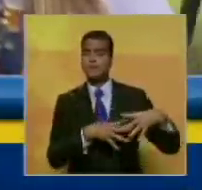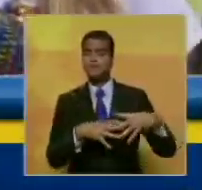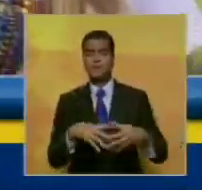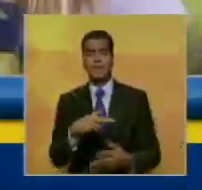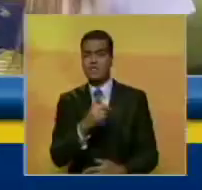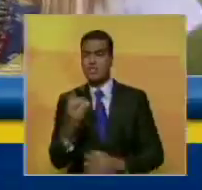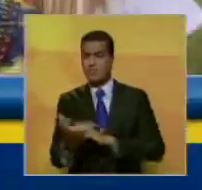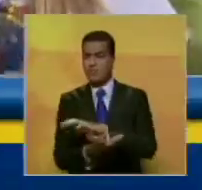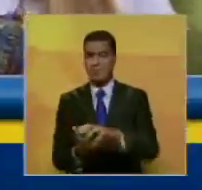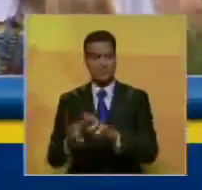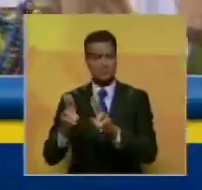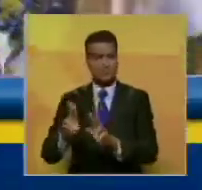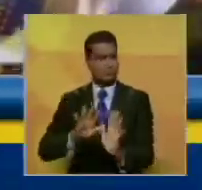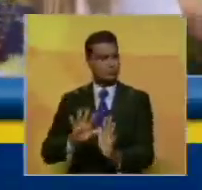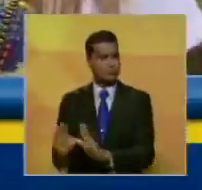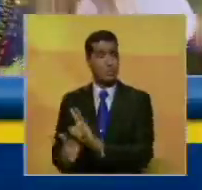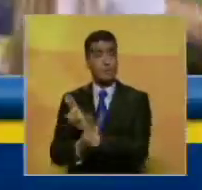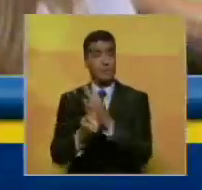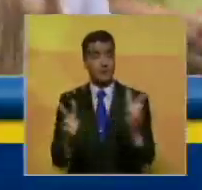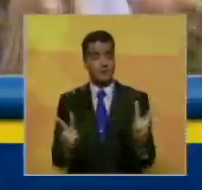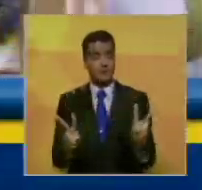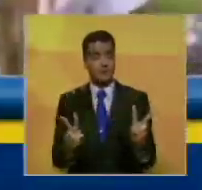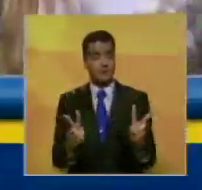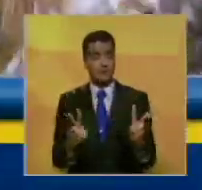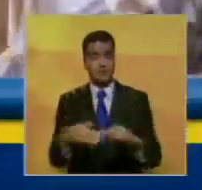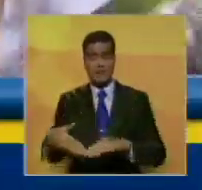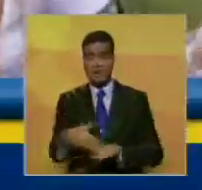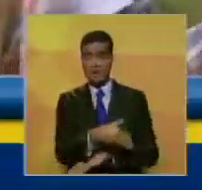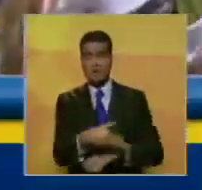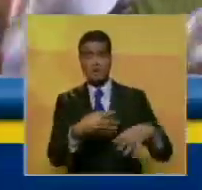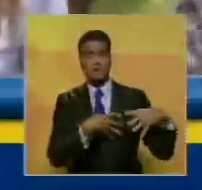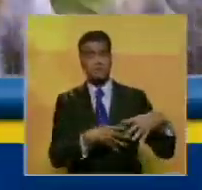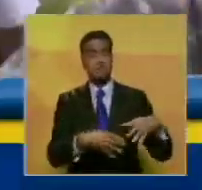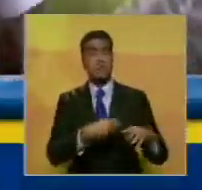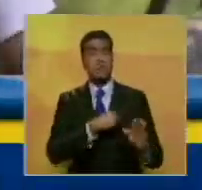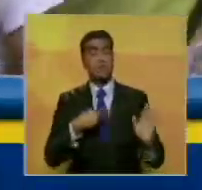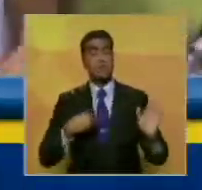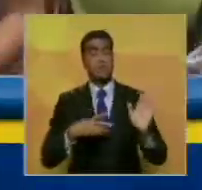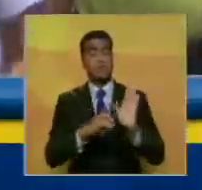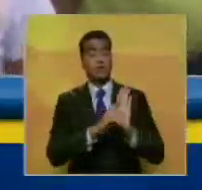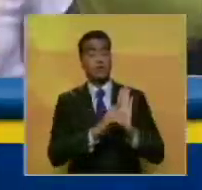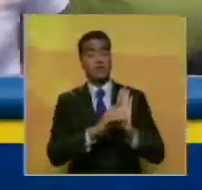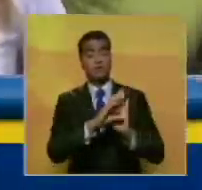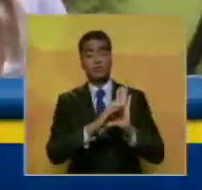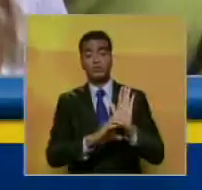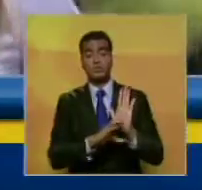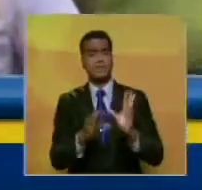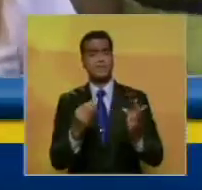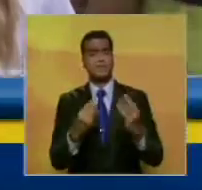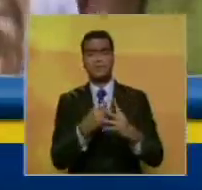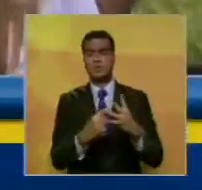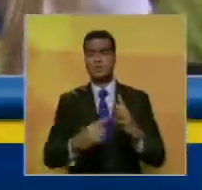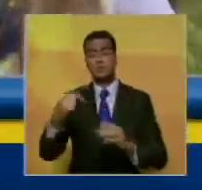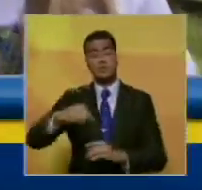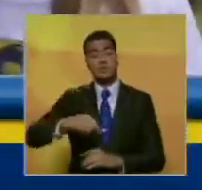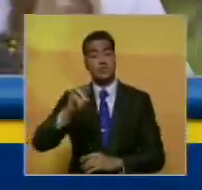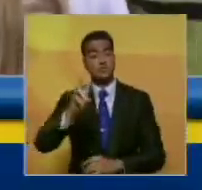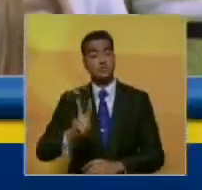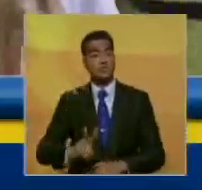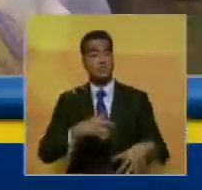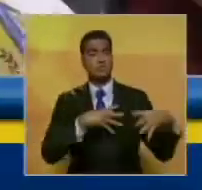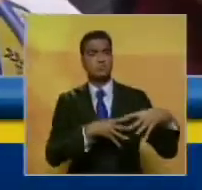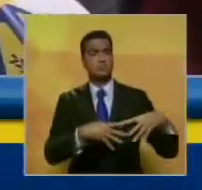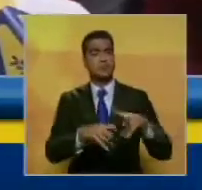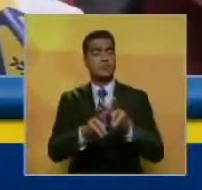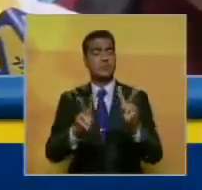violenta. Seguiremos en las calles, es nuestro derecho constitucional. y hay demasiadas razones hoy en Venezuela para protestar